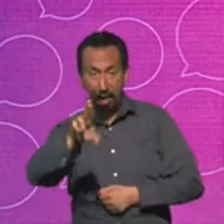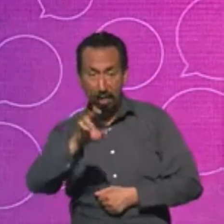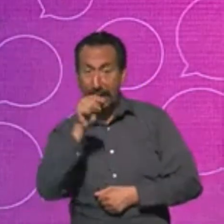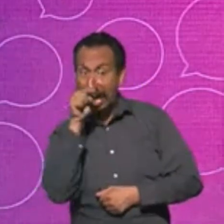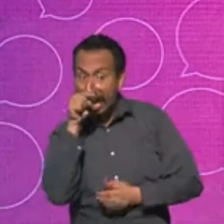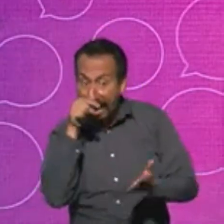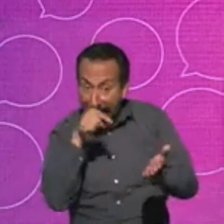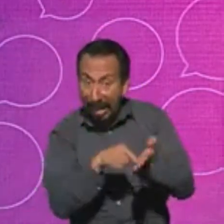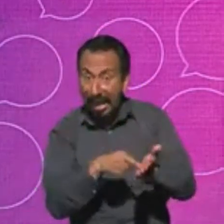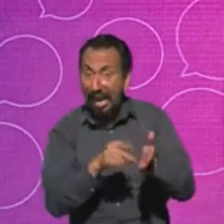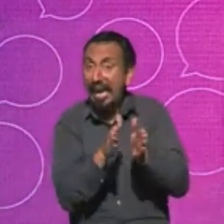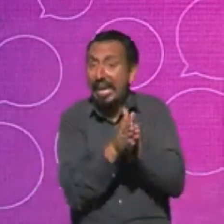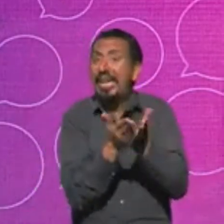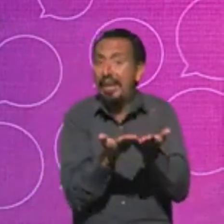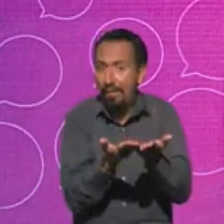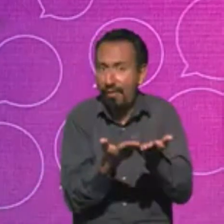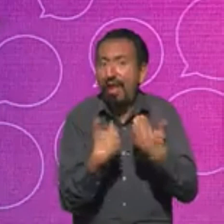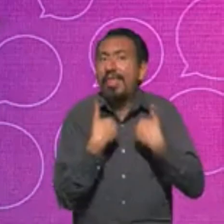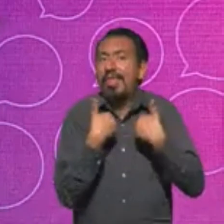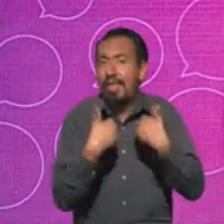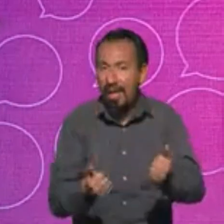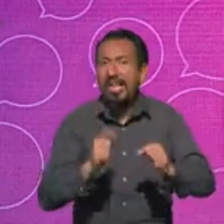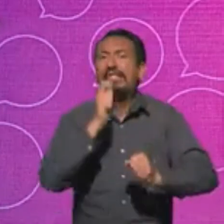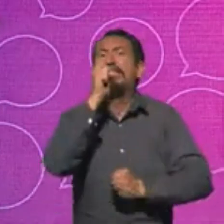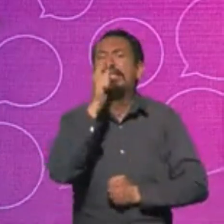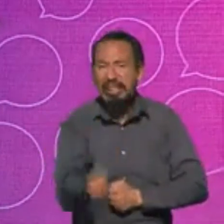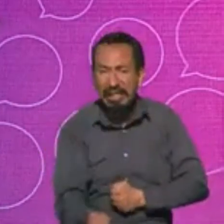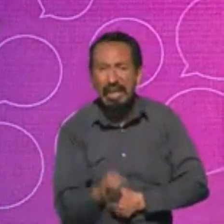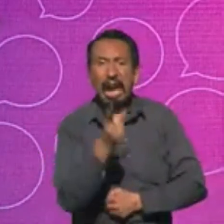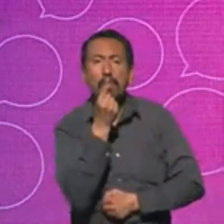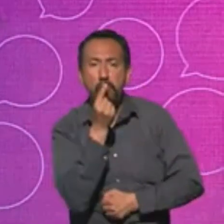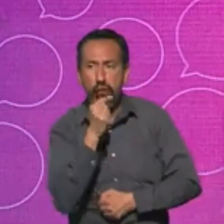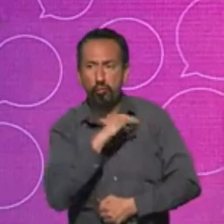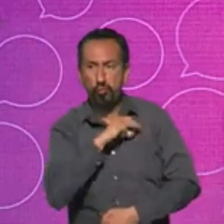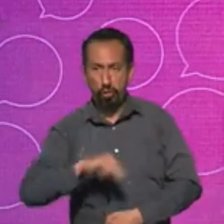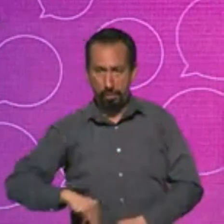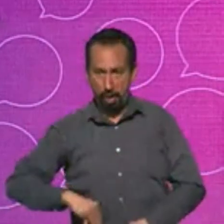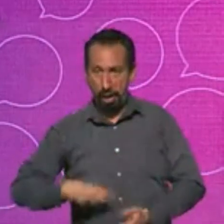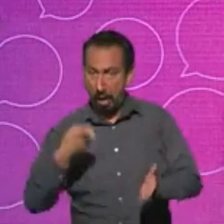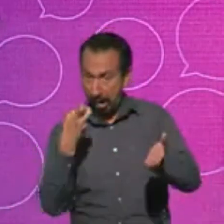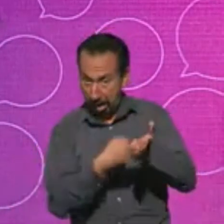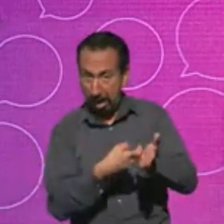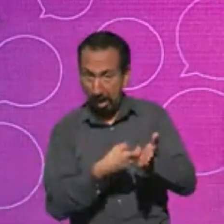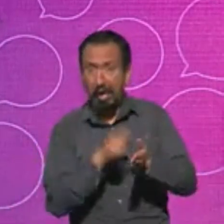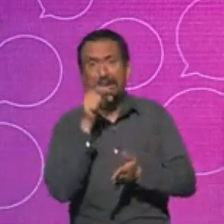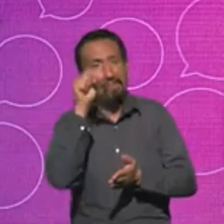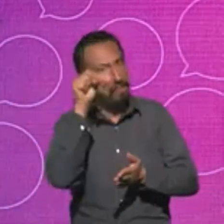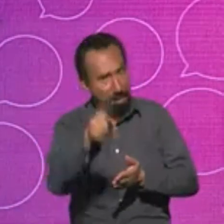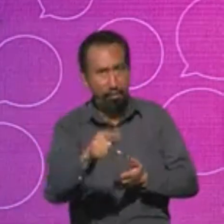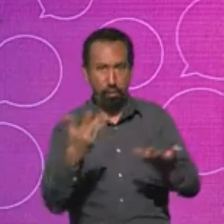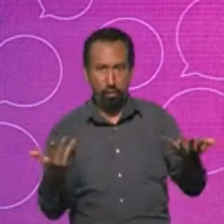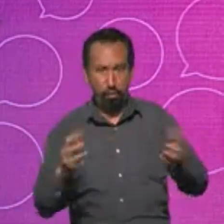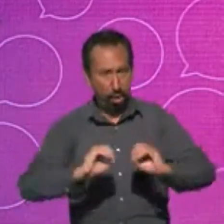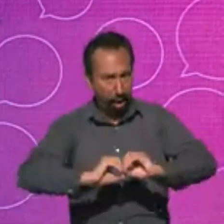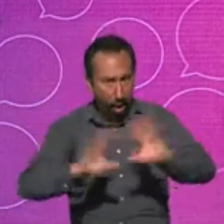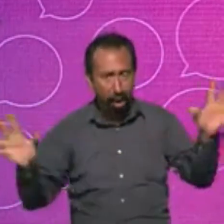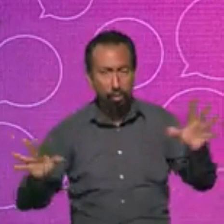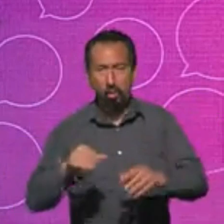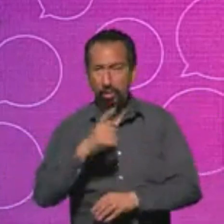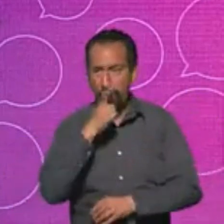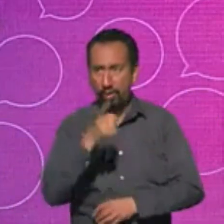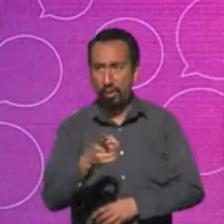porque en este libro está la esencia de lo que es la Policía Municipal eso eso es lo que hay que tener primero en claro y